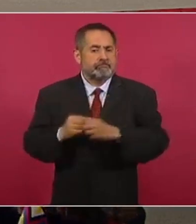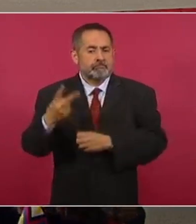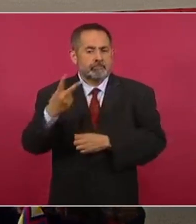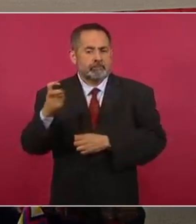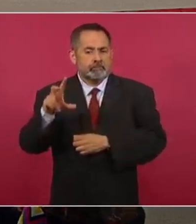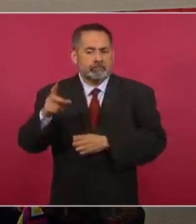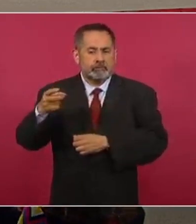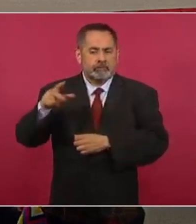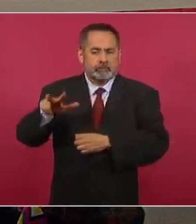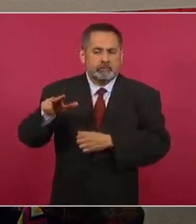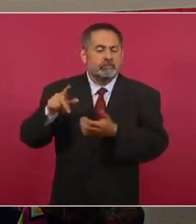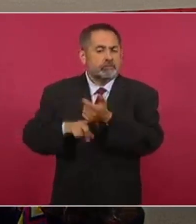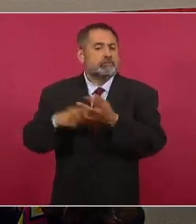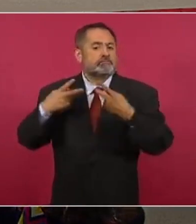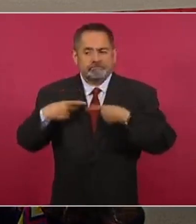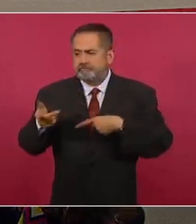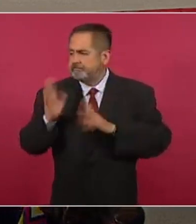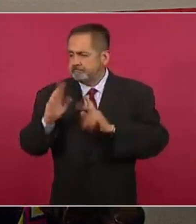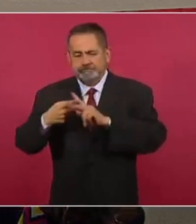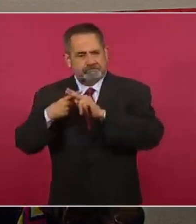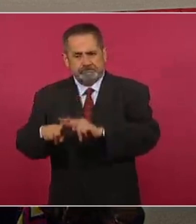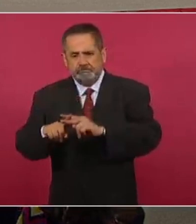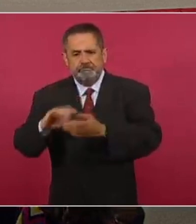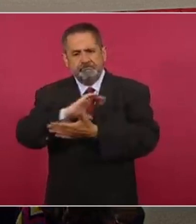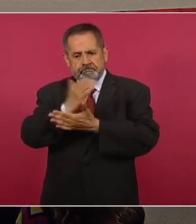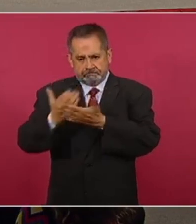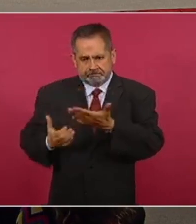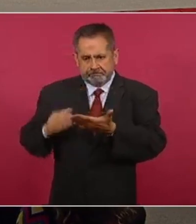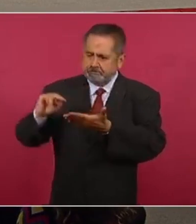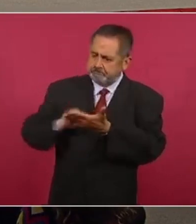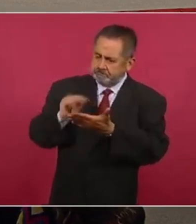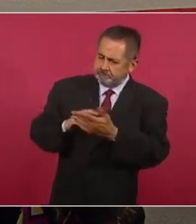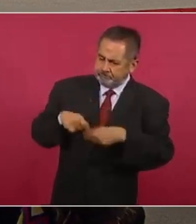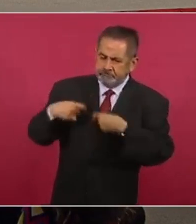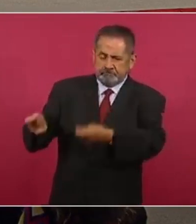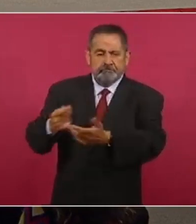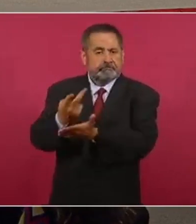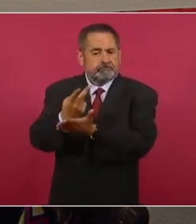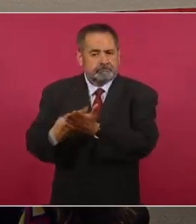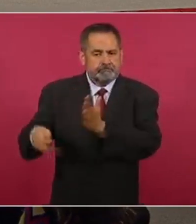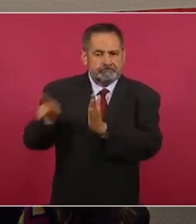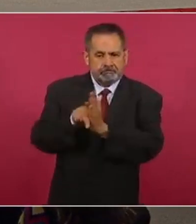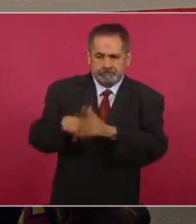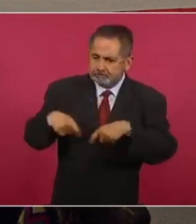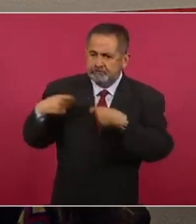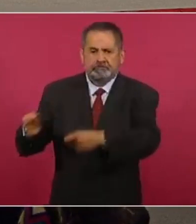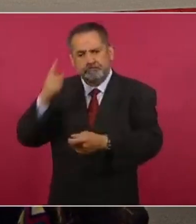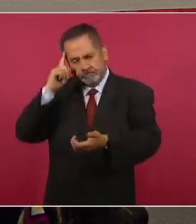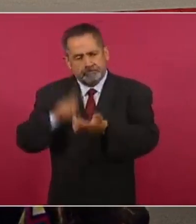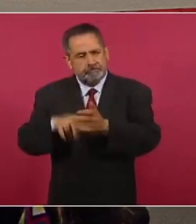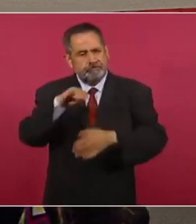de la salud que iniciaron ya su proceso de contratación para obtener a una base de bienestar